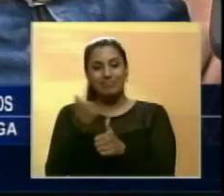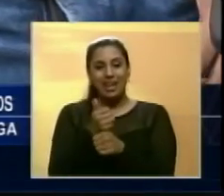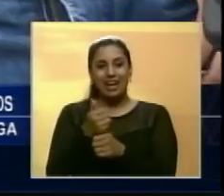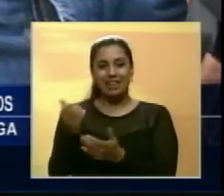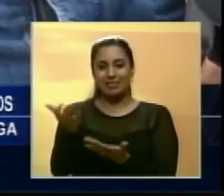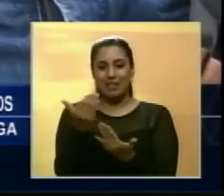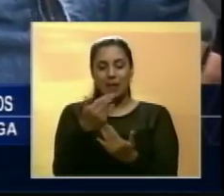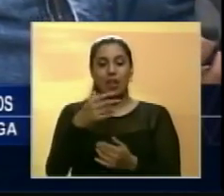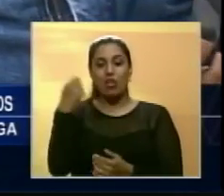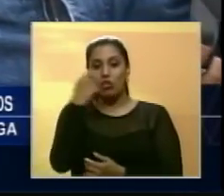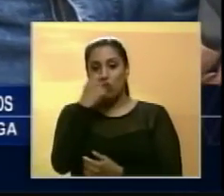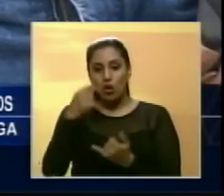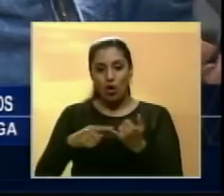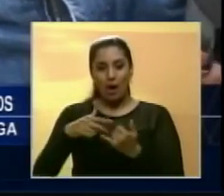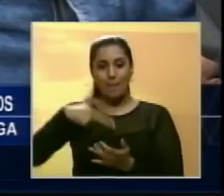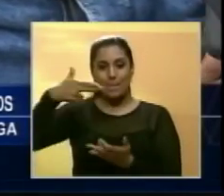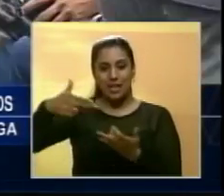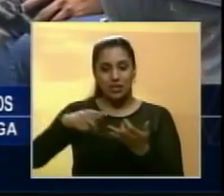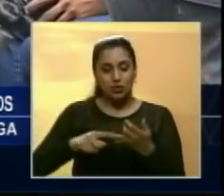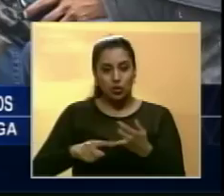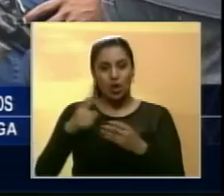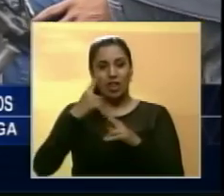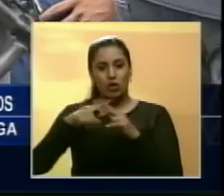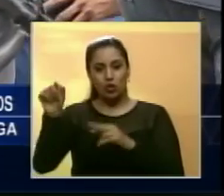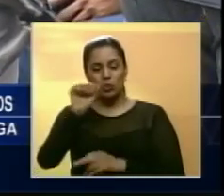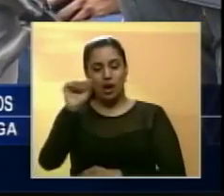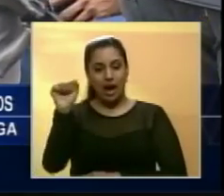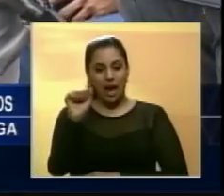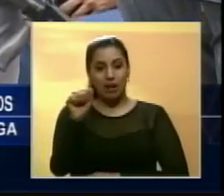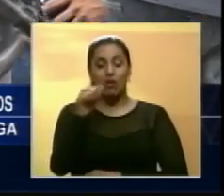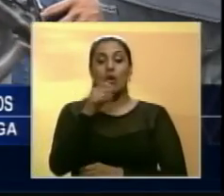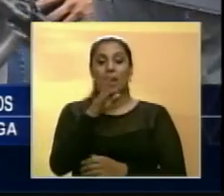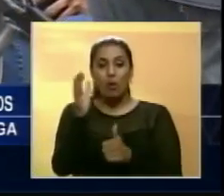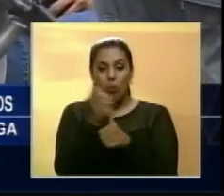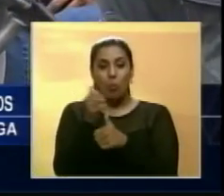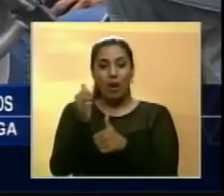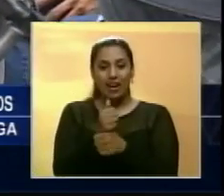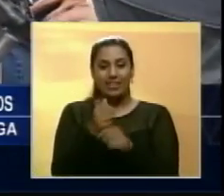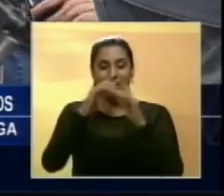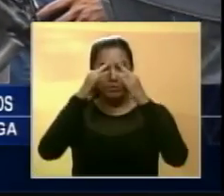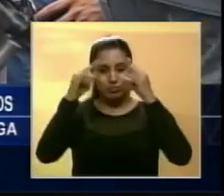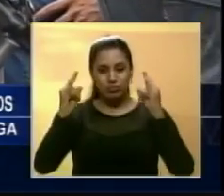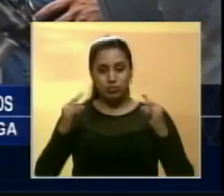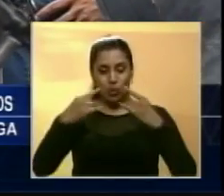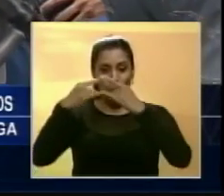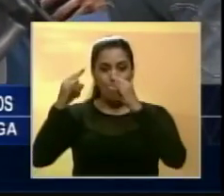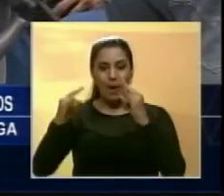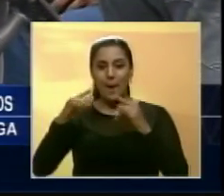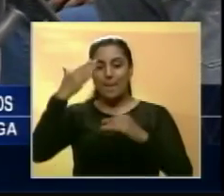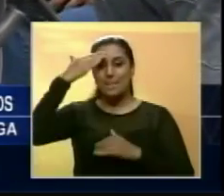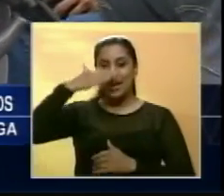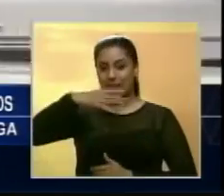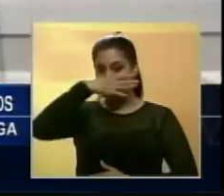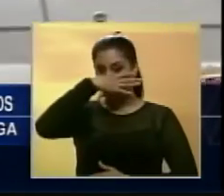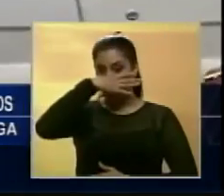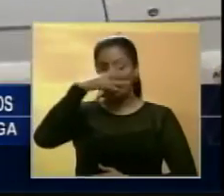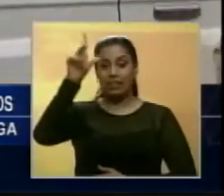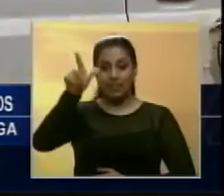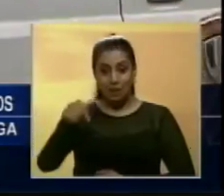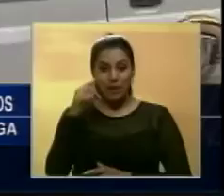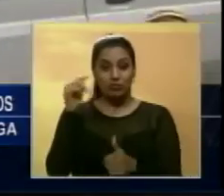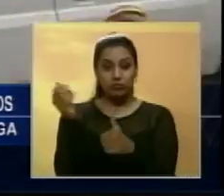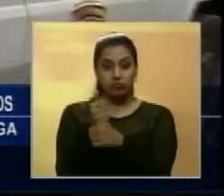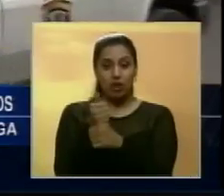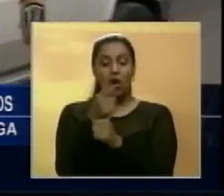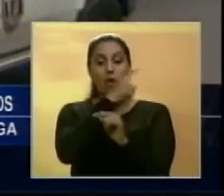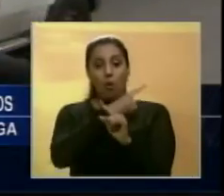la incautación de droga, armas de fuego y varios vehículos, y se consiguieron campamentos de estructura paramilitar. Igualmente se pudo